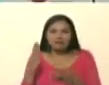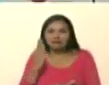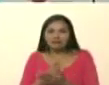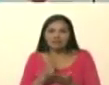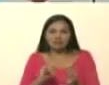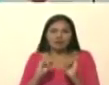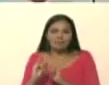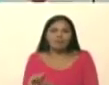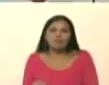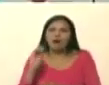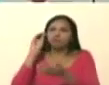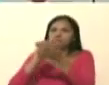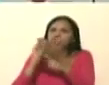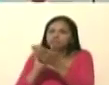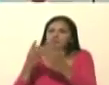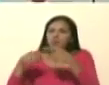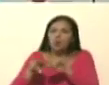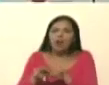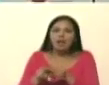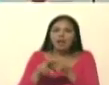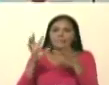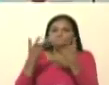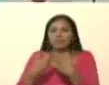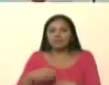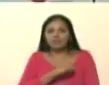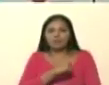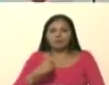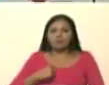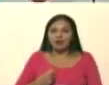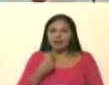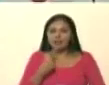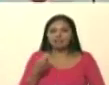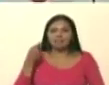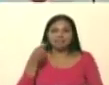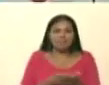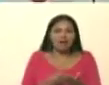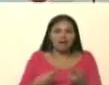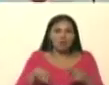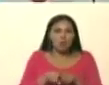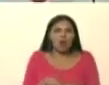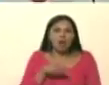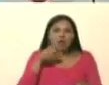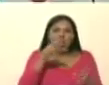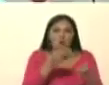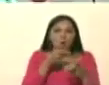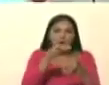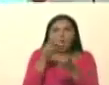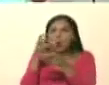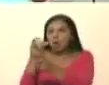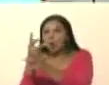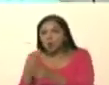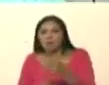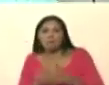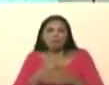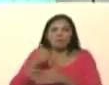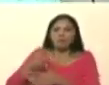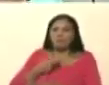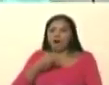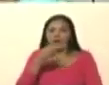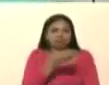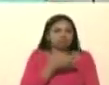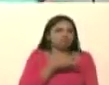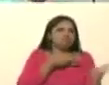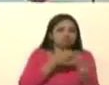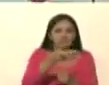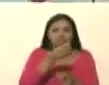llamados de empresarios privados que les cobran una taza y otra y otra y otra y bájate la mula por aquí